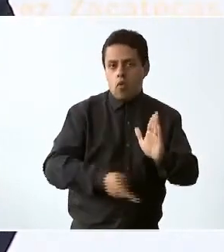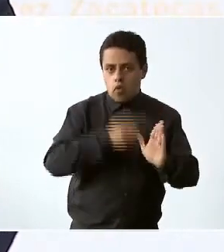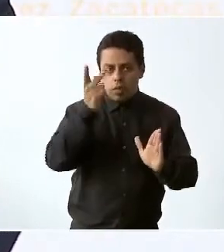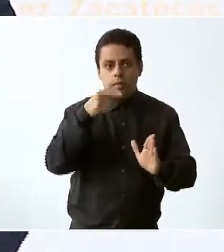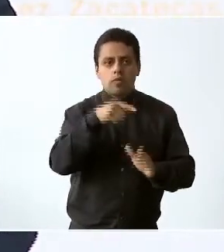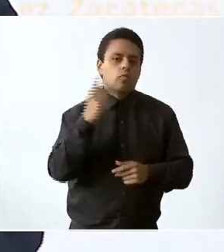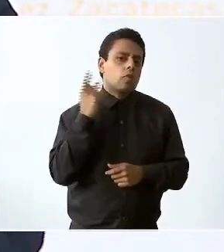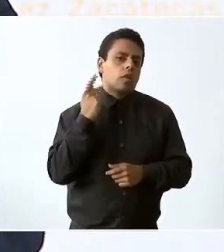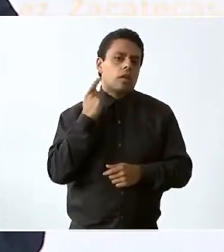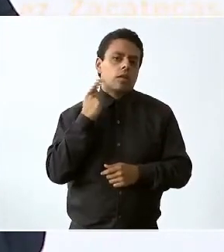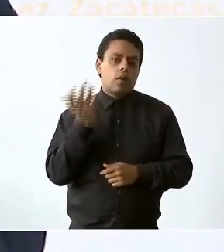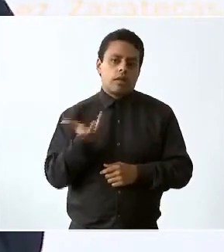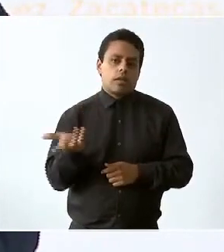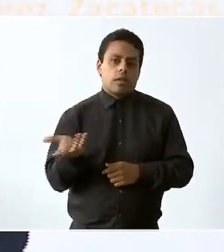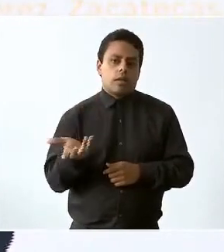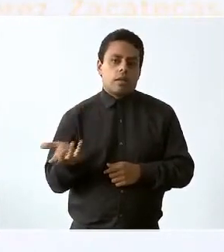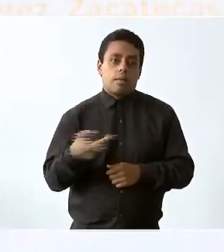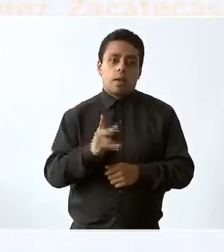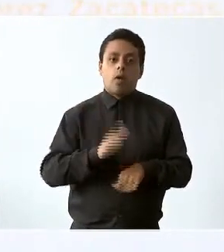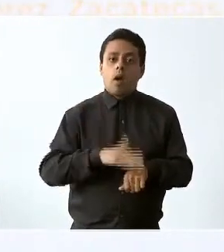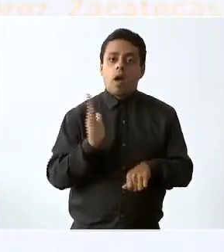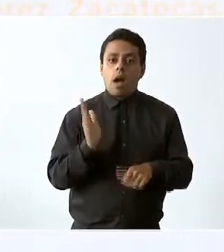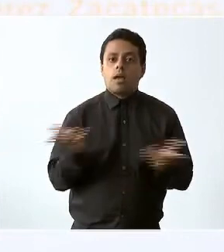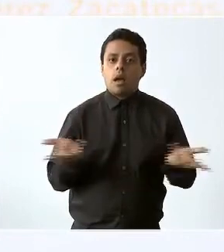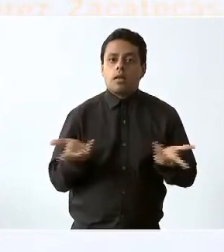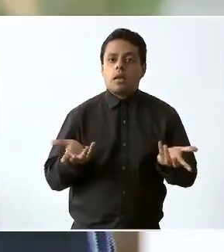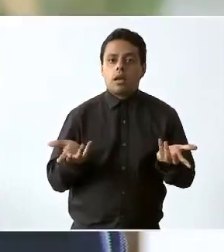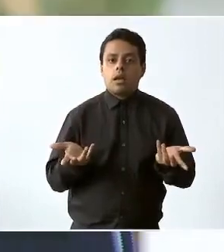como es de imaginar, juega un papel aún más